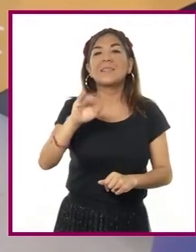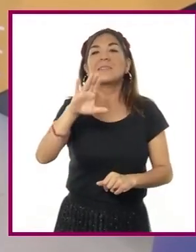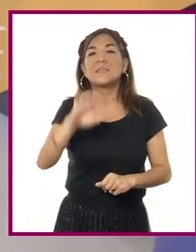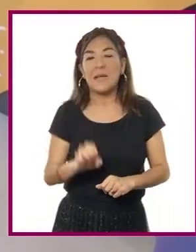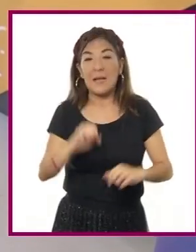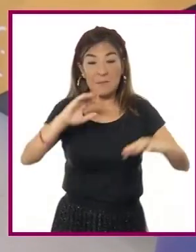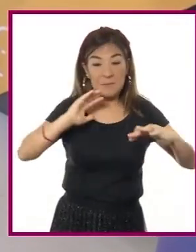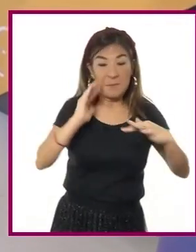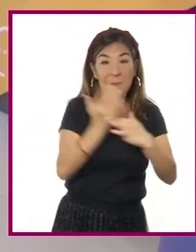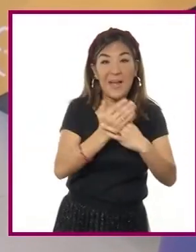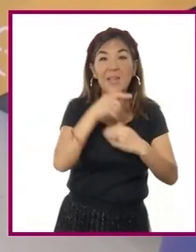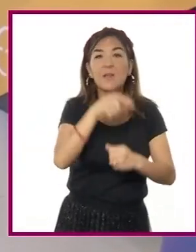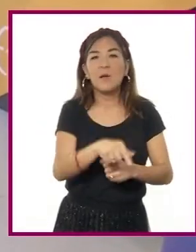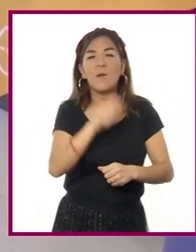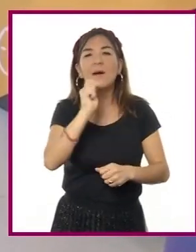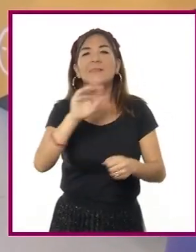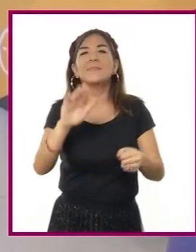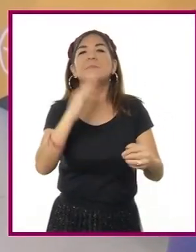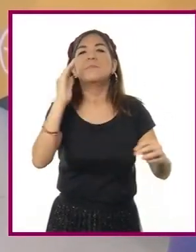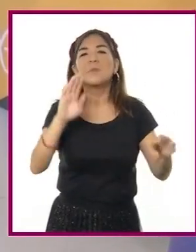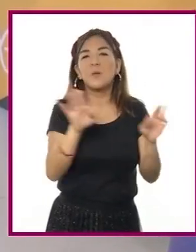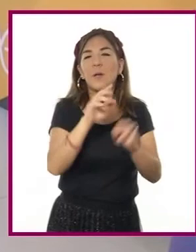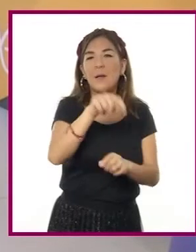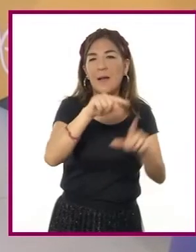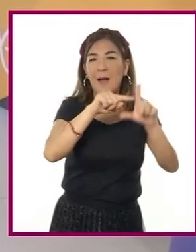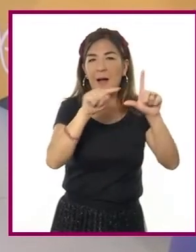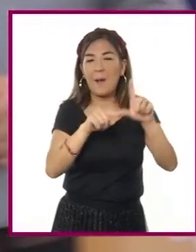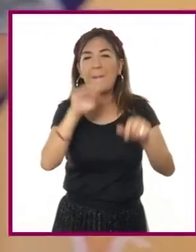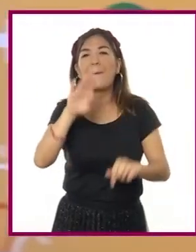intersección cumpla con ser la mitad del ángulo beta.